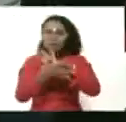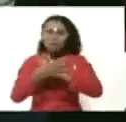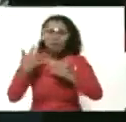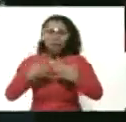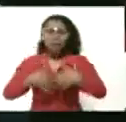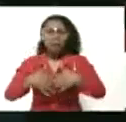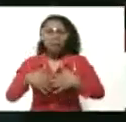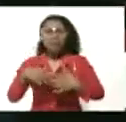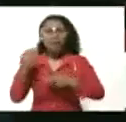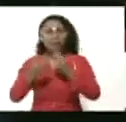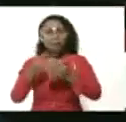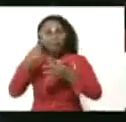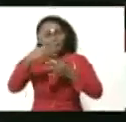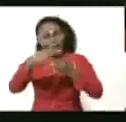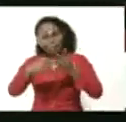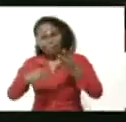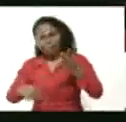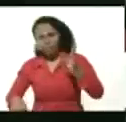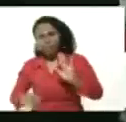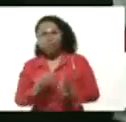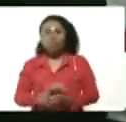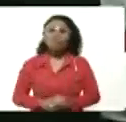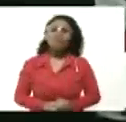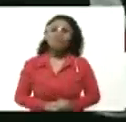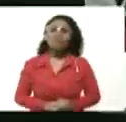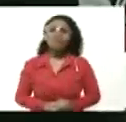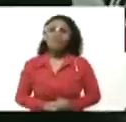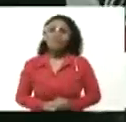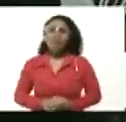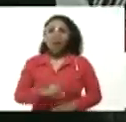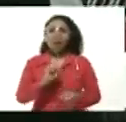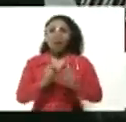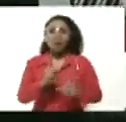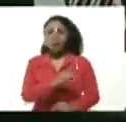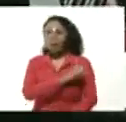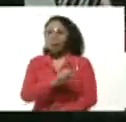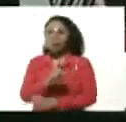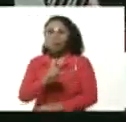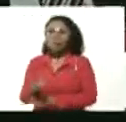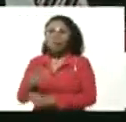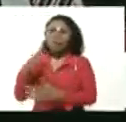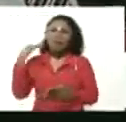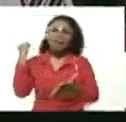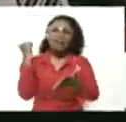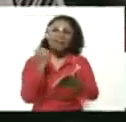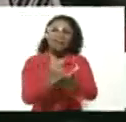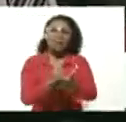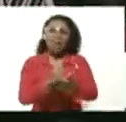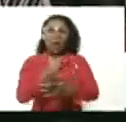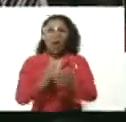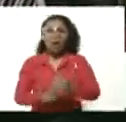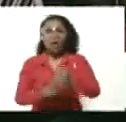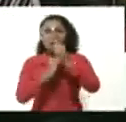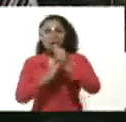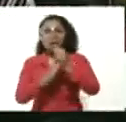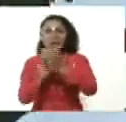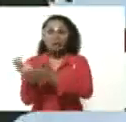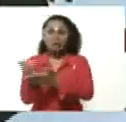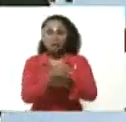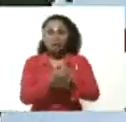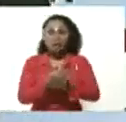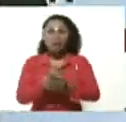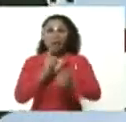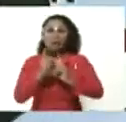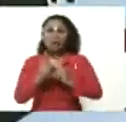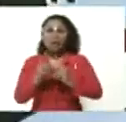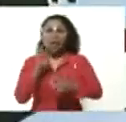Berta Cáceres o con Chico Méndez, mandan a asesinar a líderes ecologistas. Estamos en un momento en donde los que quieren o queremos redes